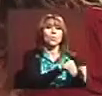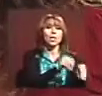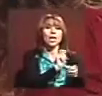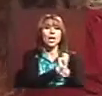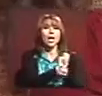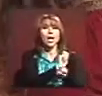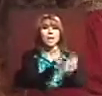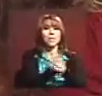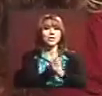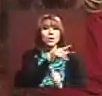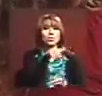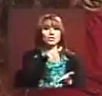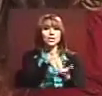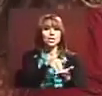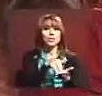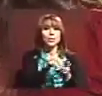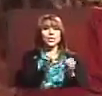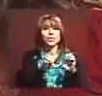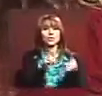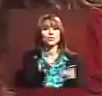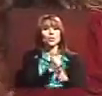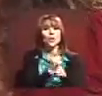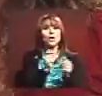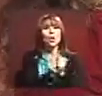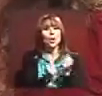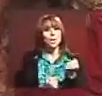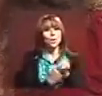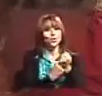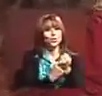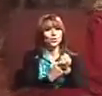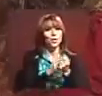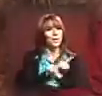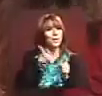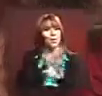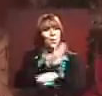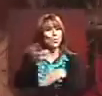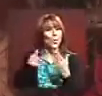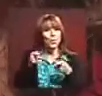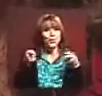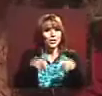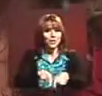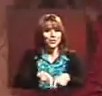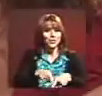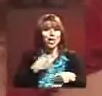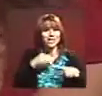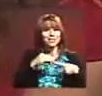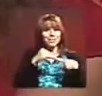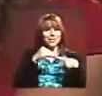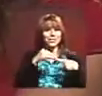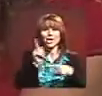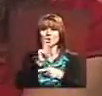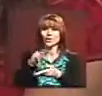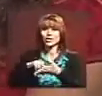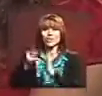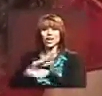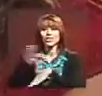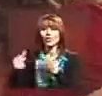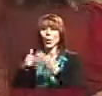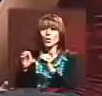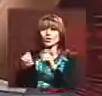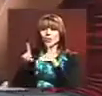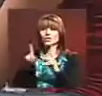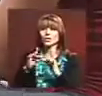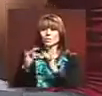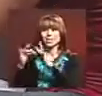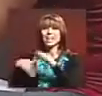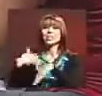apoyos, ¿verdad? No así en todos los casos, ¿verdad? Hay excepciones y no significa que todos los que están en un centro de educación especial vayan a pasar al aula regular.